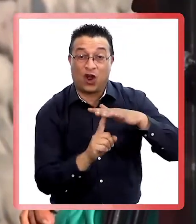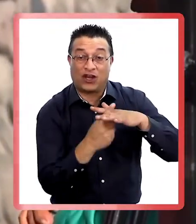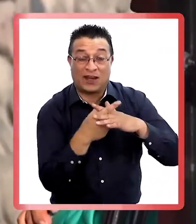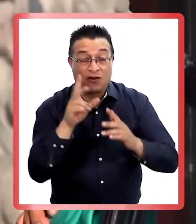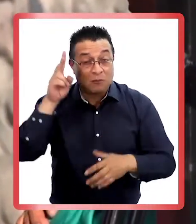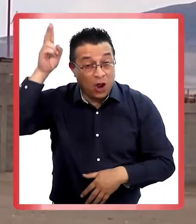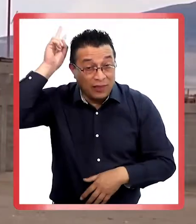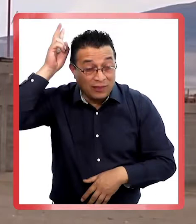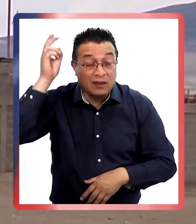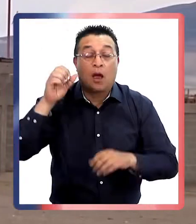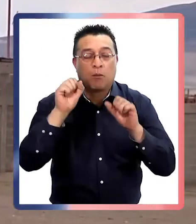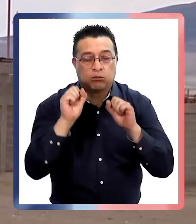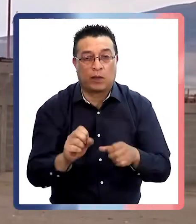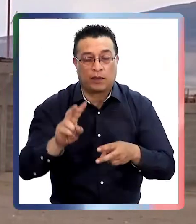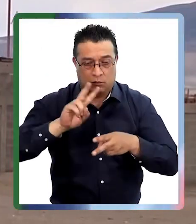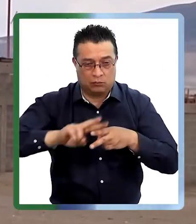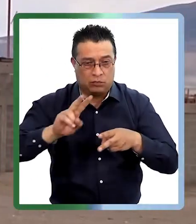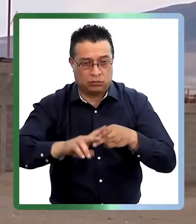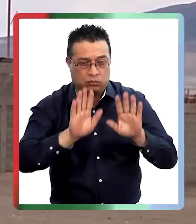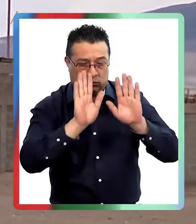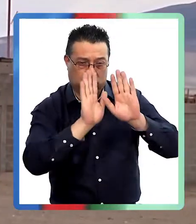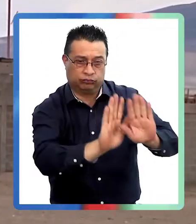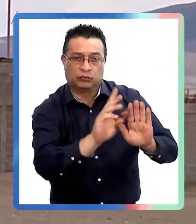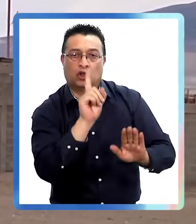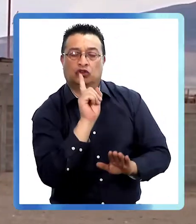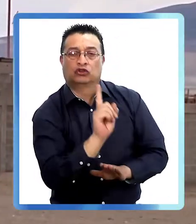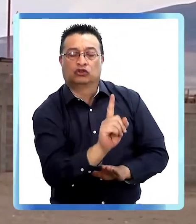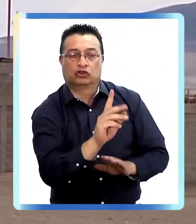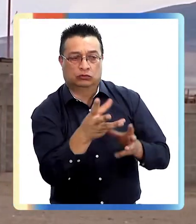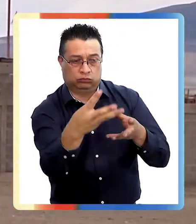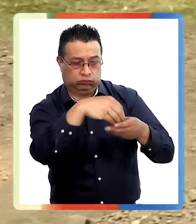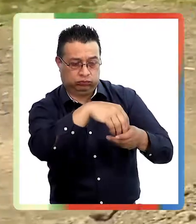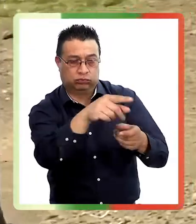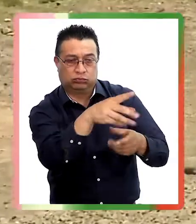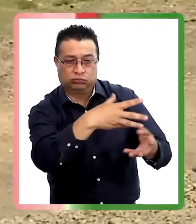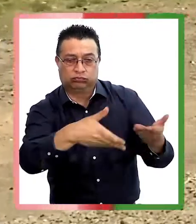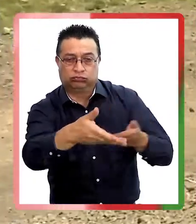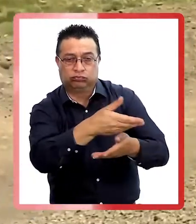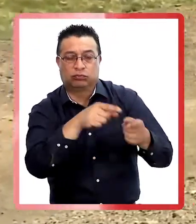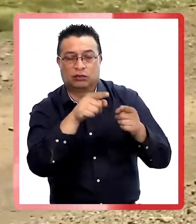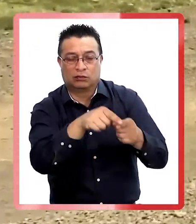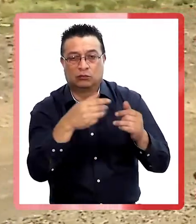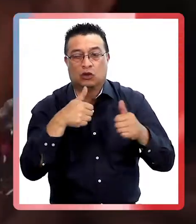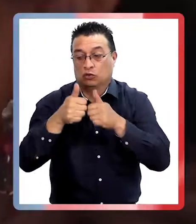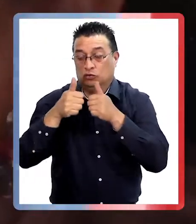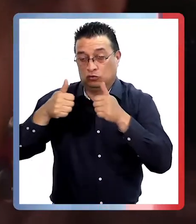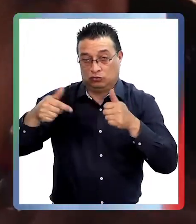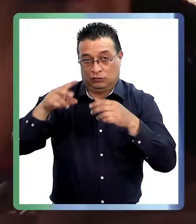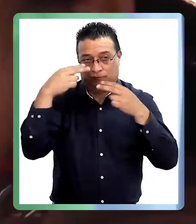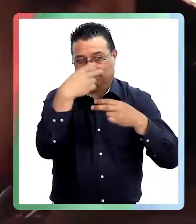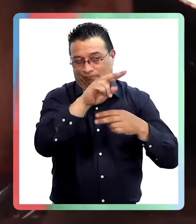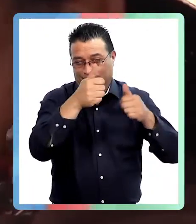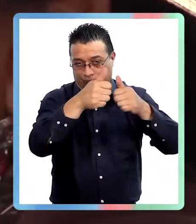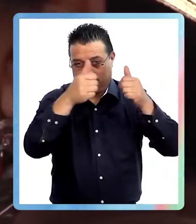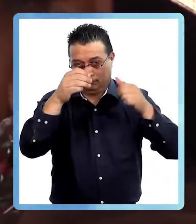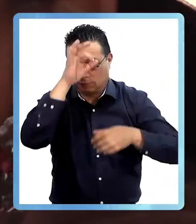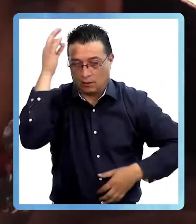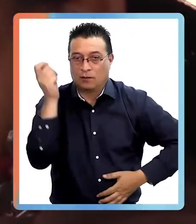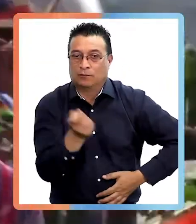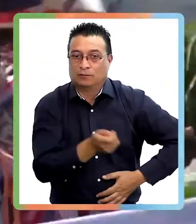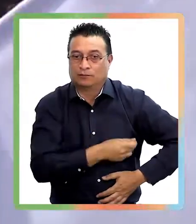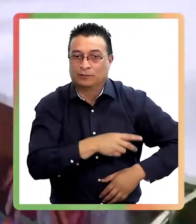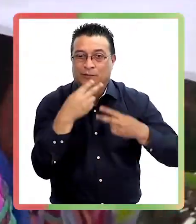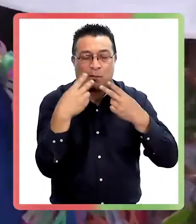la posibilidad de resolver los conflictos que se susciten entre ellos frente a la autoridad indígena que ellos